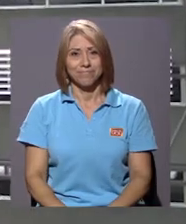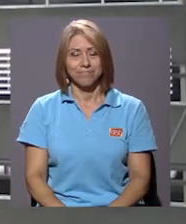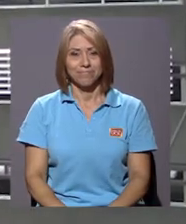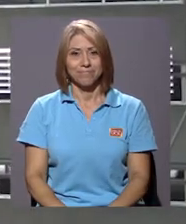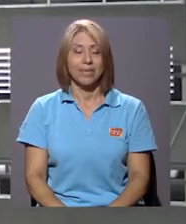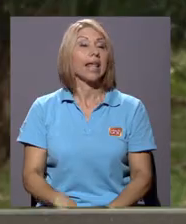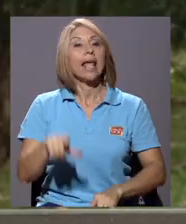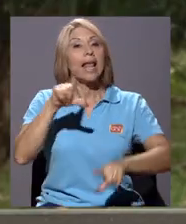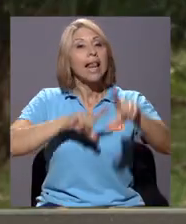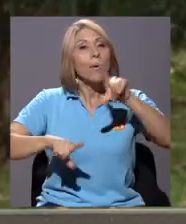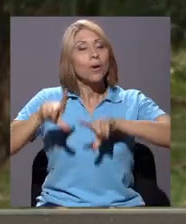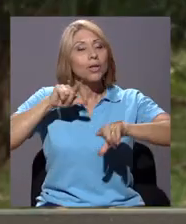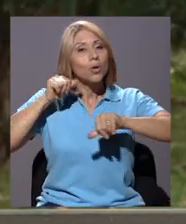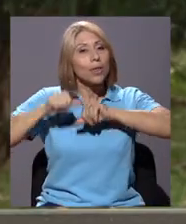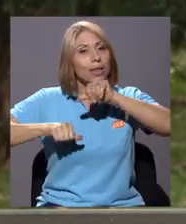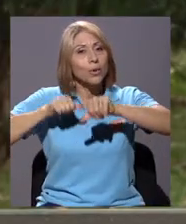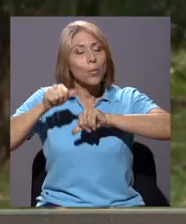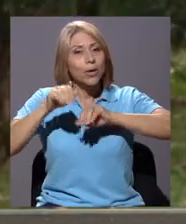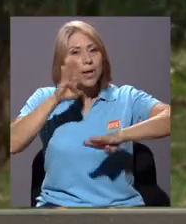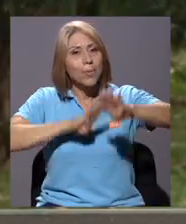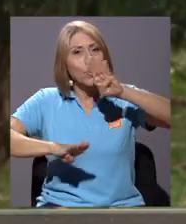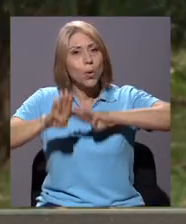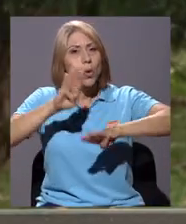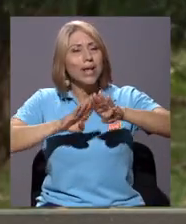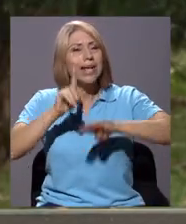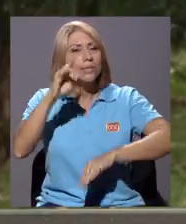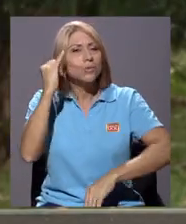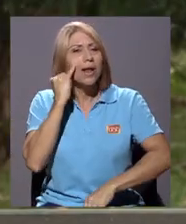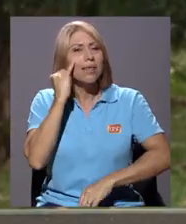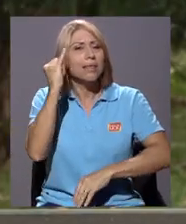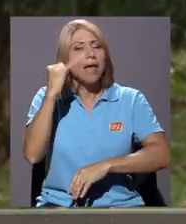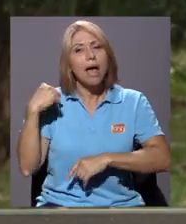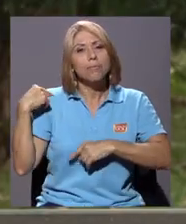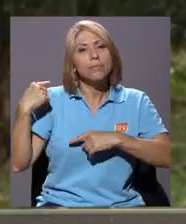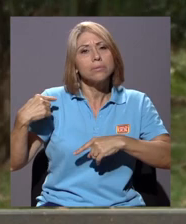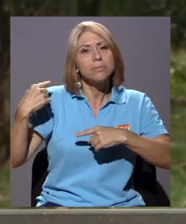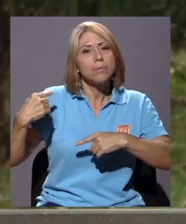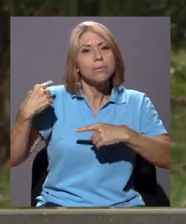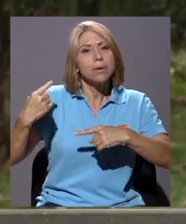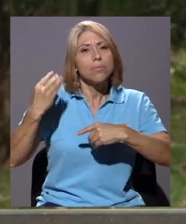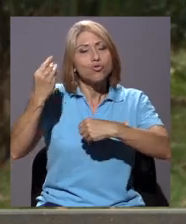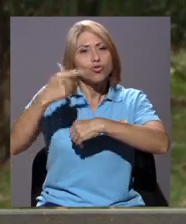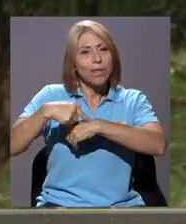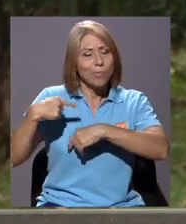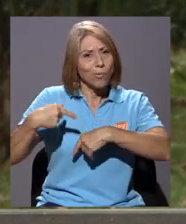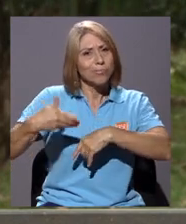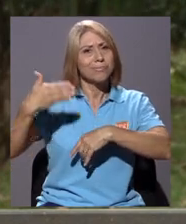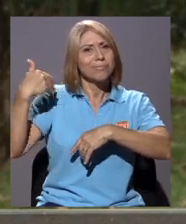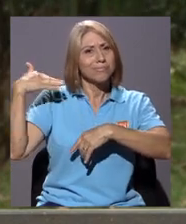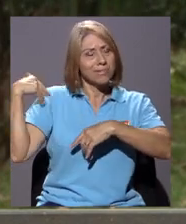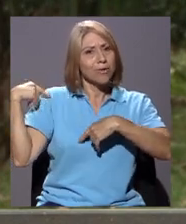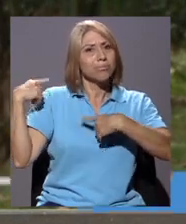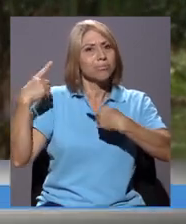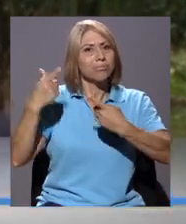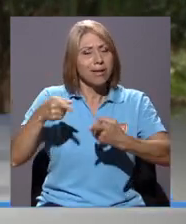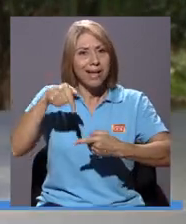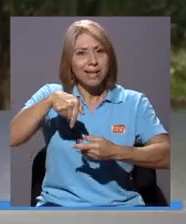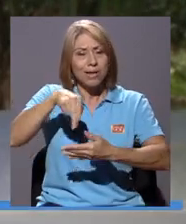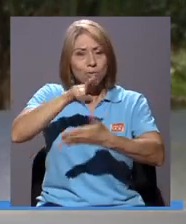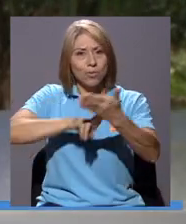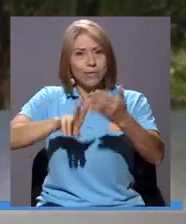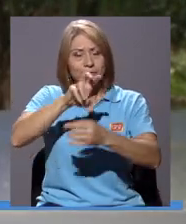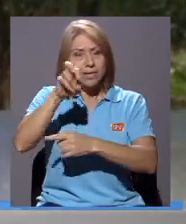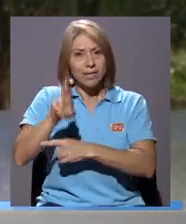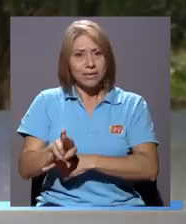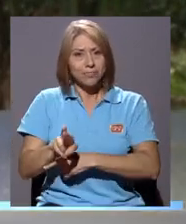El Laboratorio de Antropología Biológica es una idea que se viene gestando desde hace mucho tiempo en la Universidad de Costa Rica, y